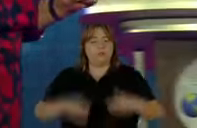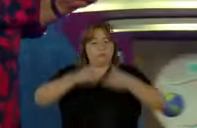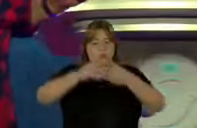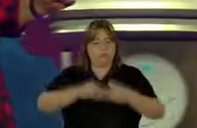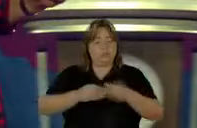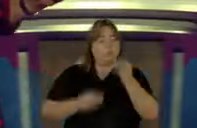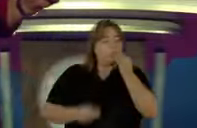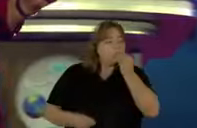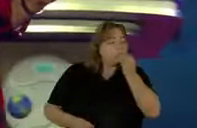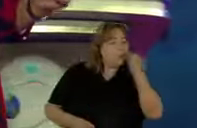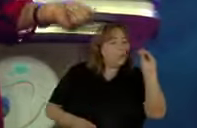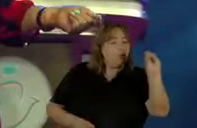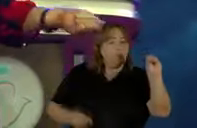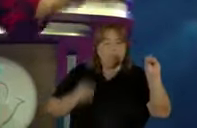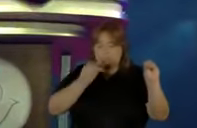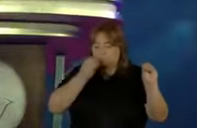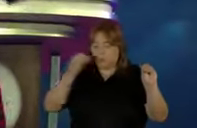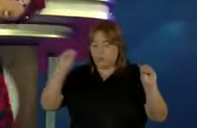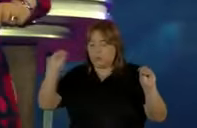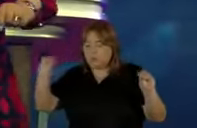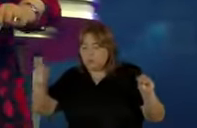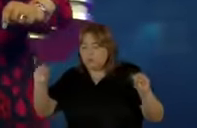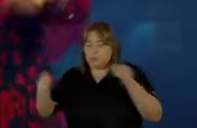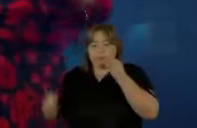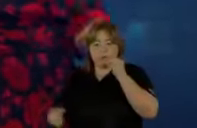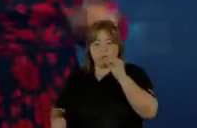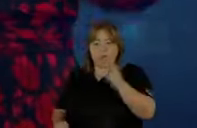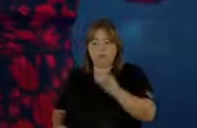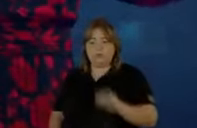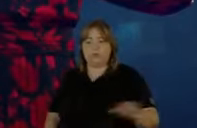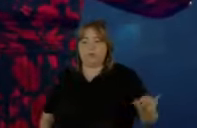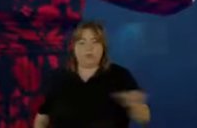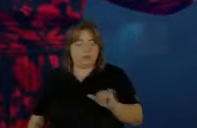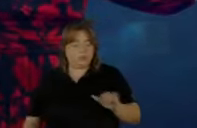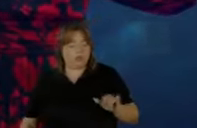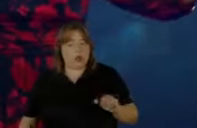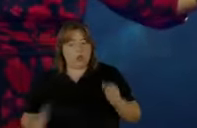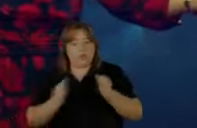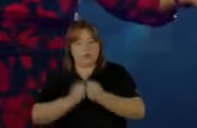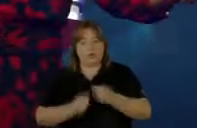Con un beso. ¿Te acuerdas que con un beso Judas entregó a Jesús?